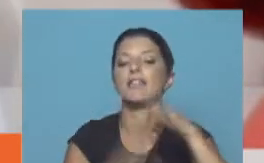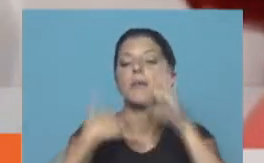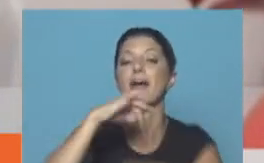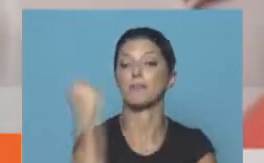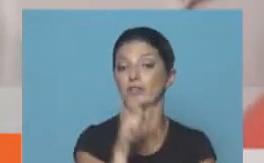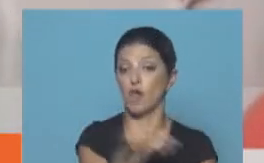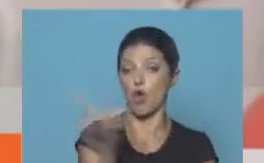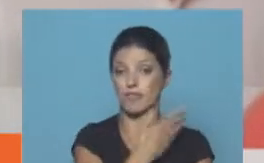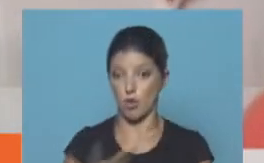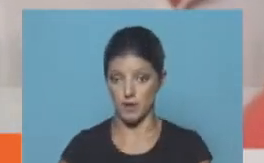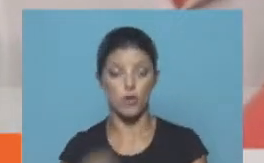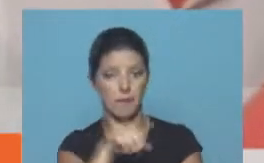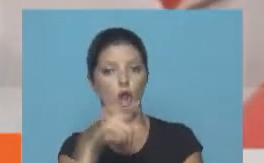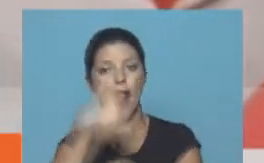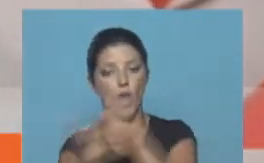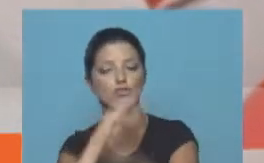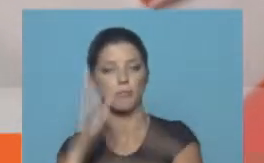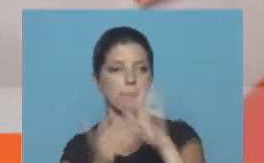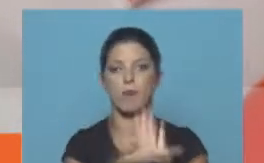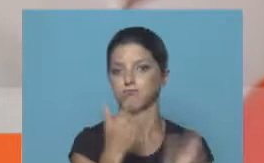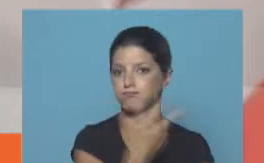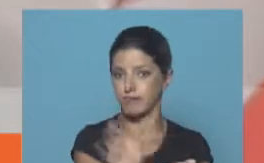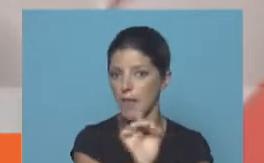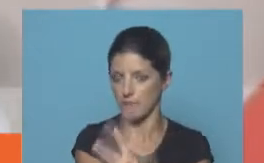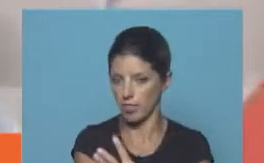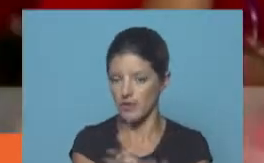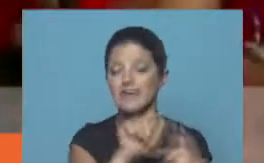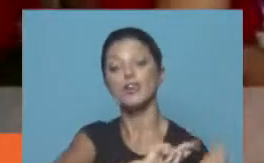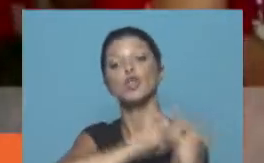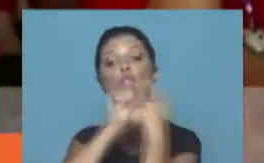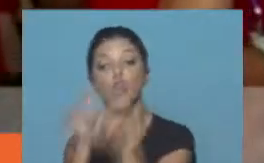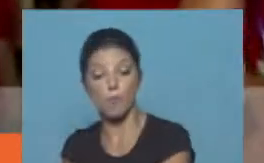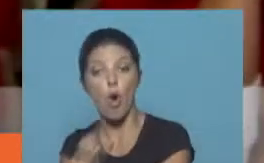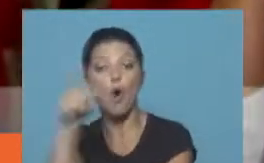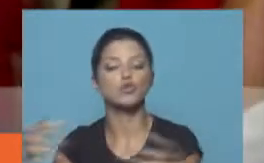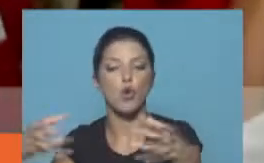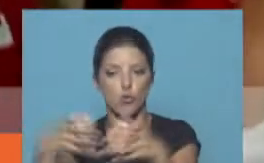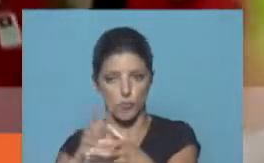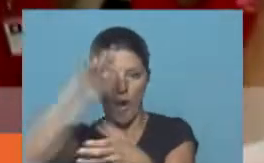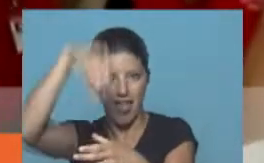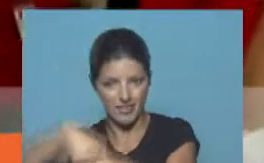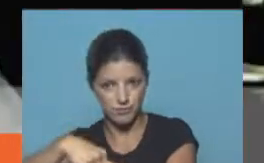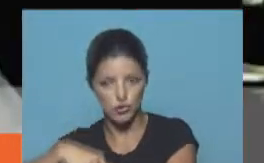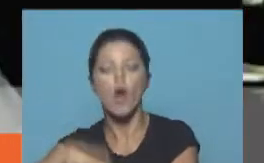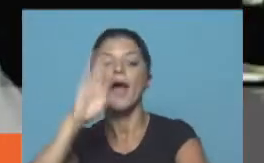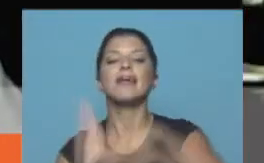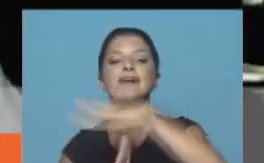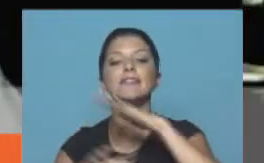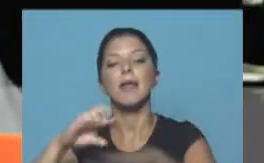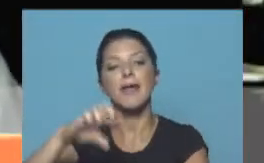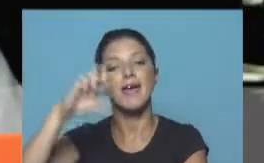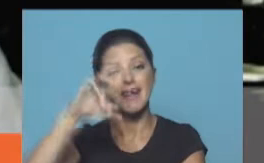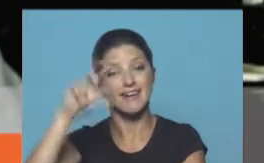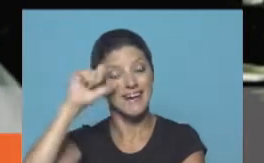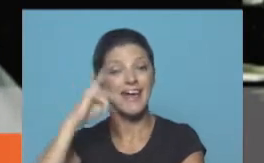opositor. La conducción fue traspasada a otra fracción interna encabezada por Pedro Reyes.